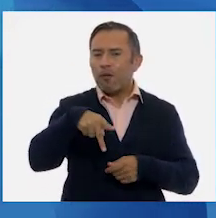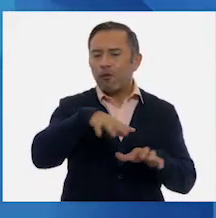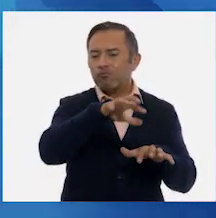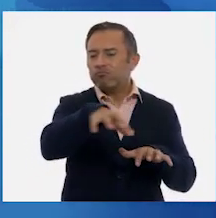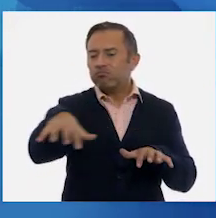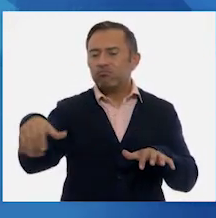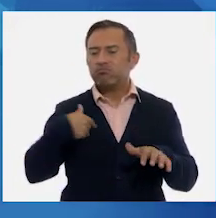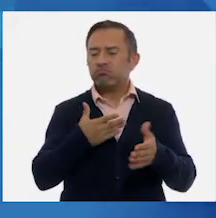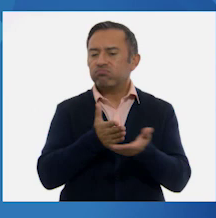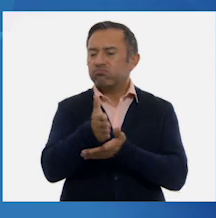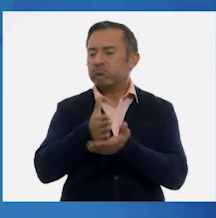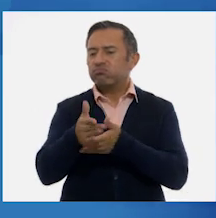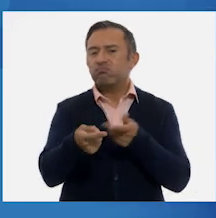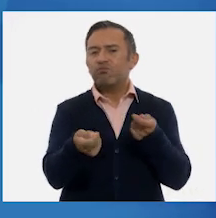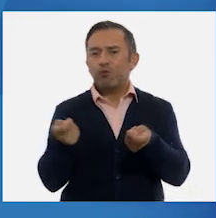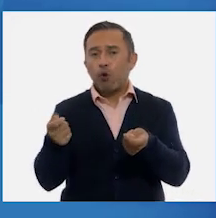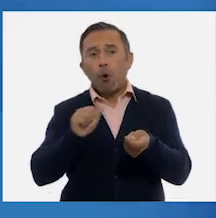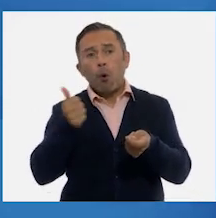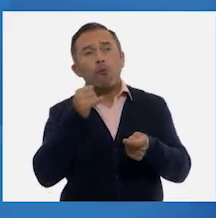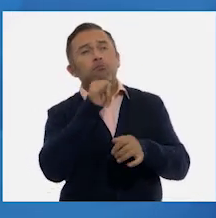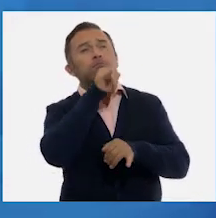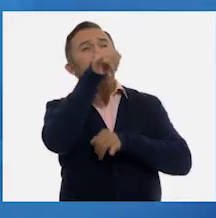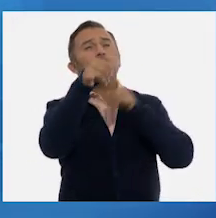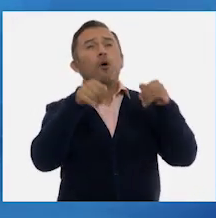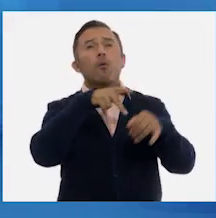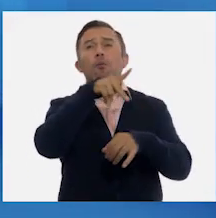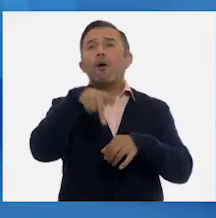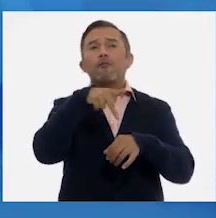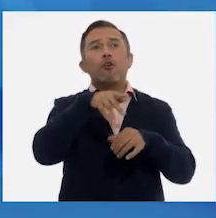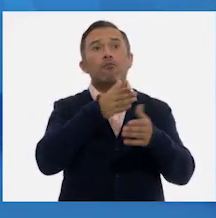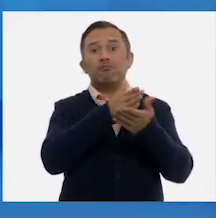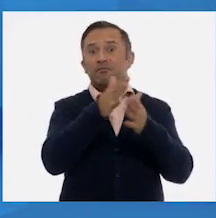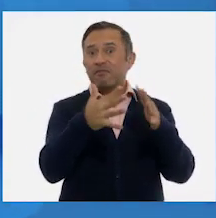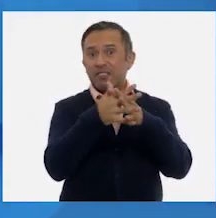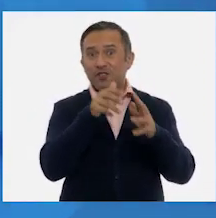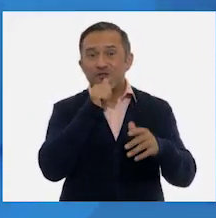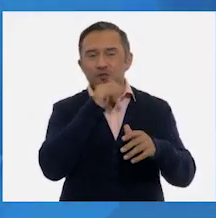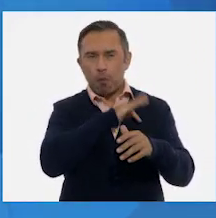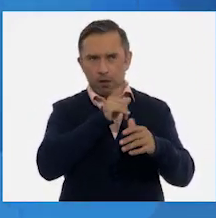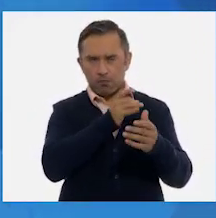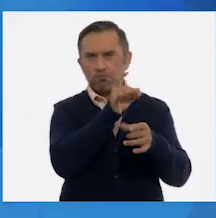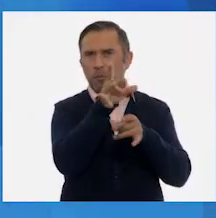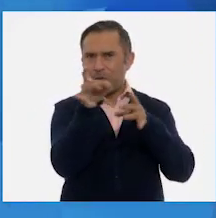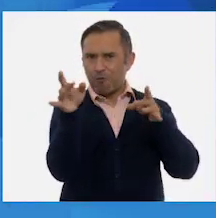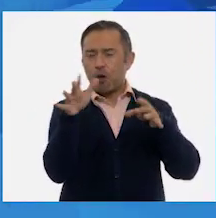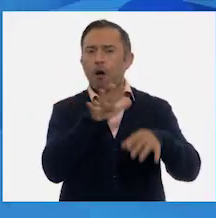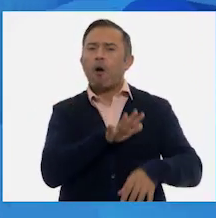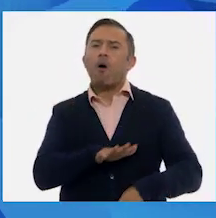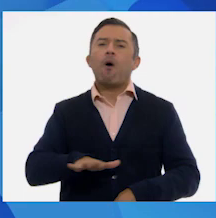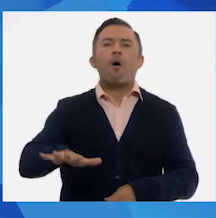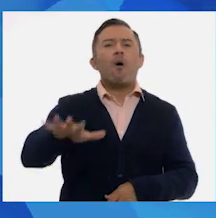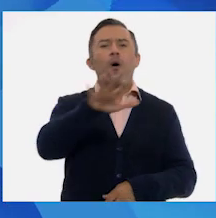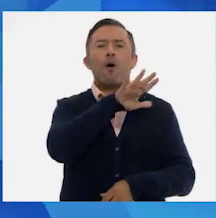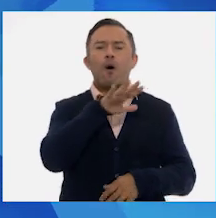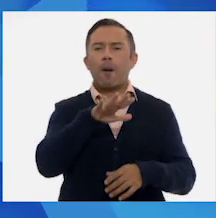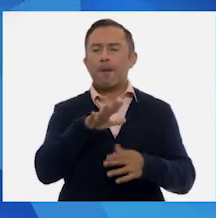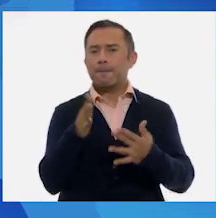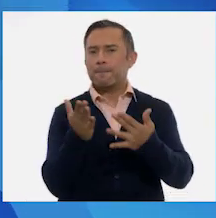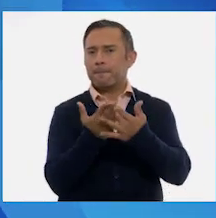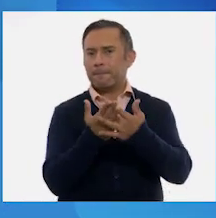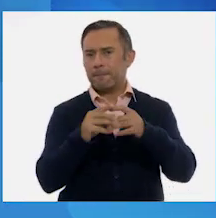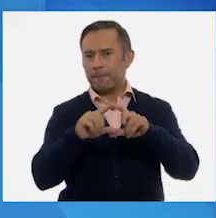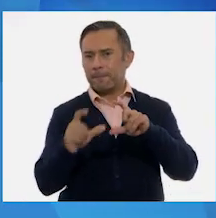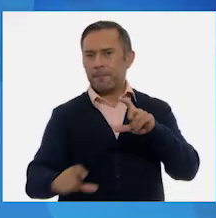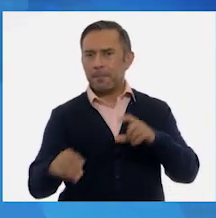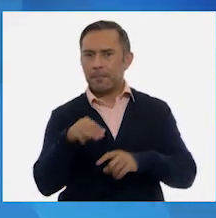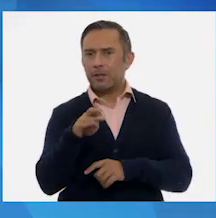sido conquistados. Con el tiempo, lograron unir bajo un mismo gobierno a muchas poblaciones de Mesoamérica y de otras regiones que nunca